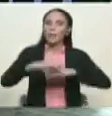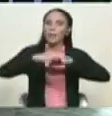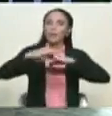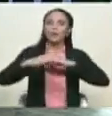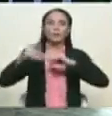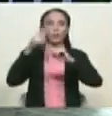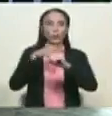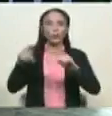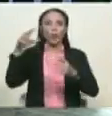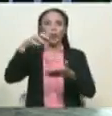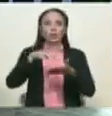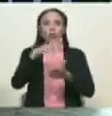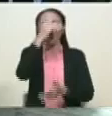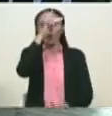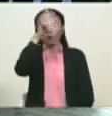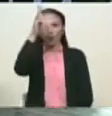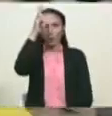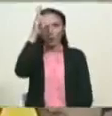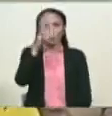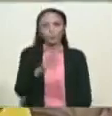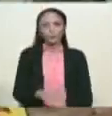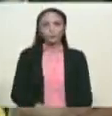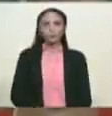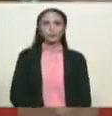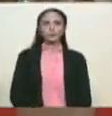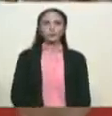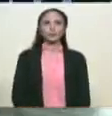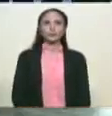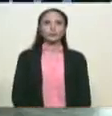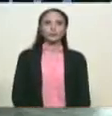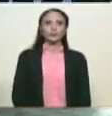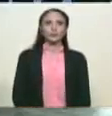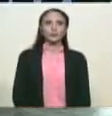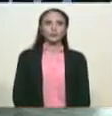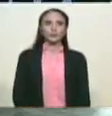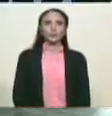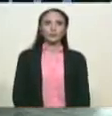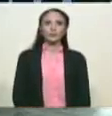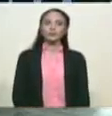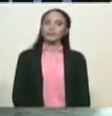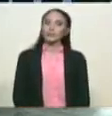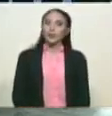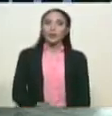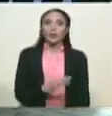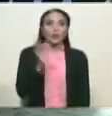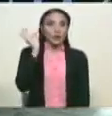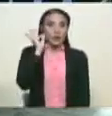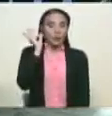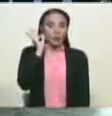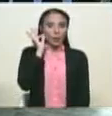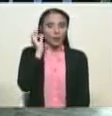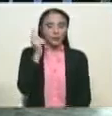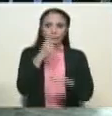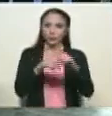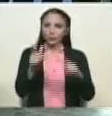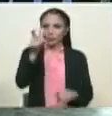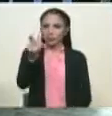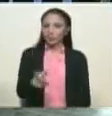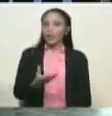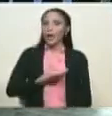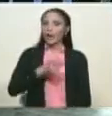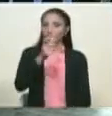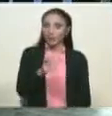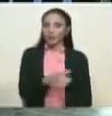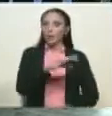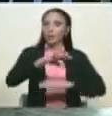Monseñor Iturriza, del estado Falcón. A Maigualida Tobarra, alcaldesa del municipio San Francisco, del estado